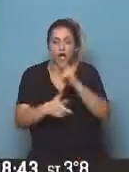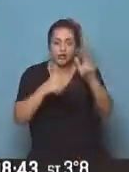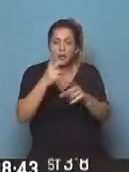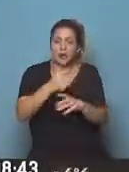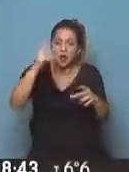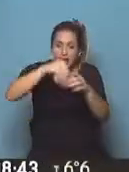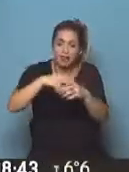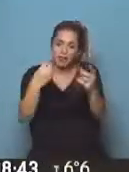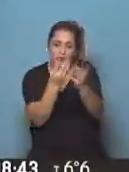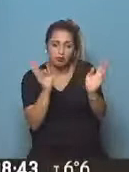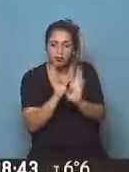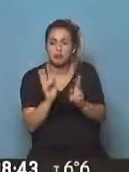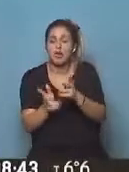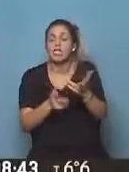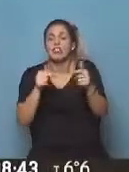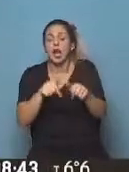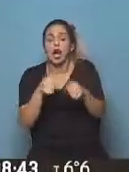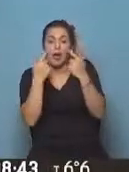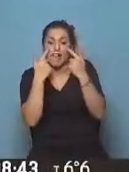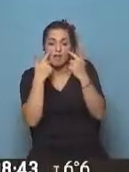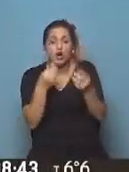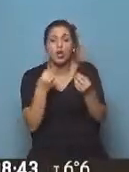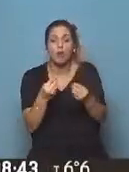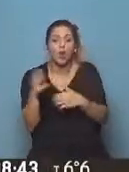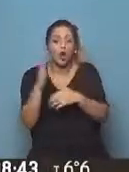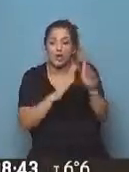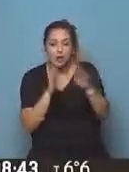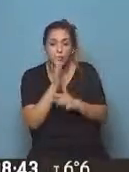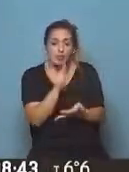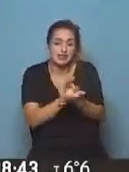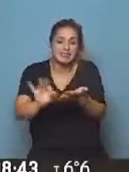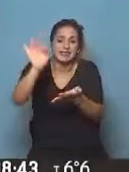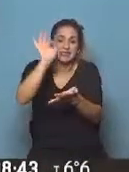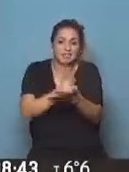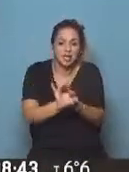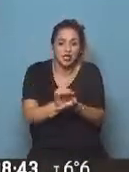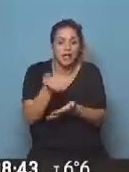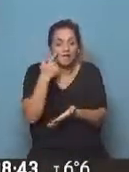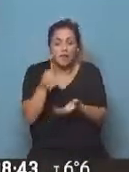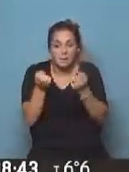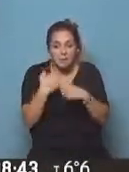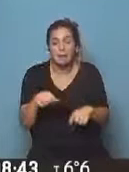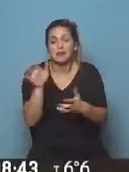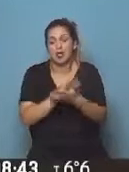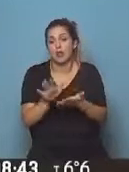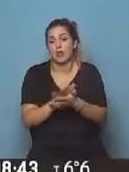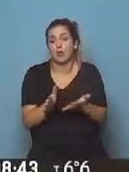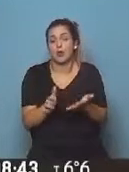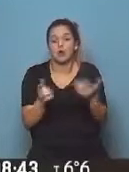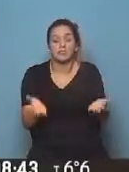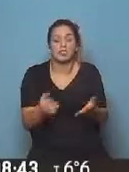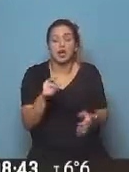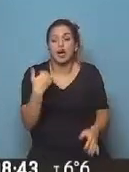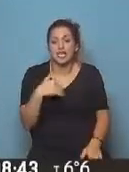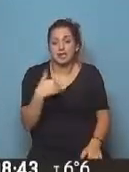consecuentemente habrá que ver si puede reconstruir un marco político que le dé cierta solidez de lo contrario la argentina es